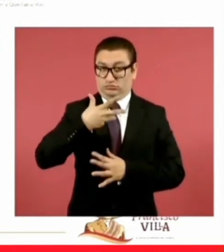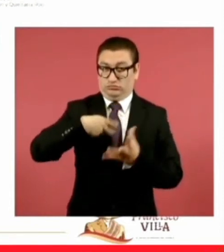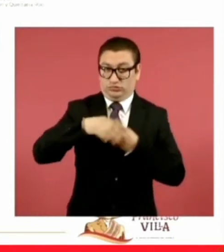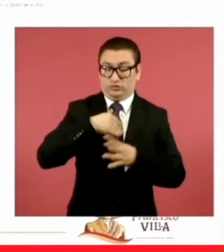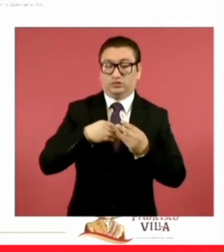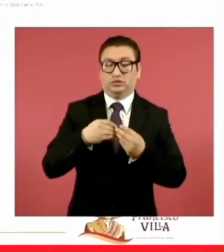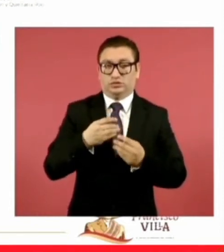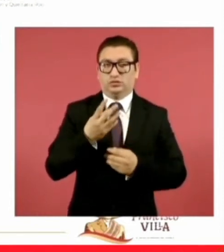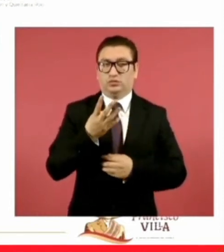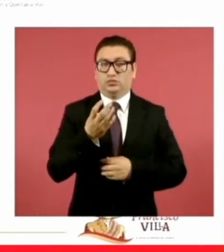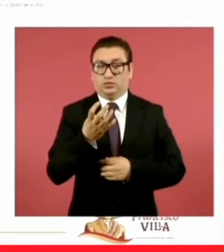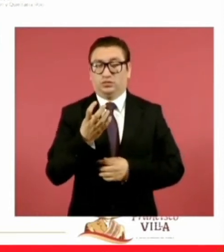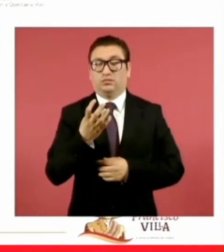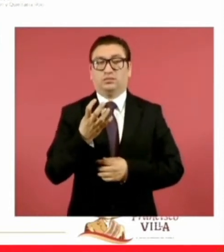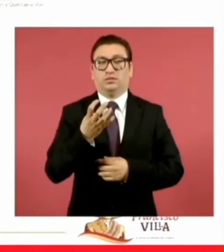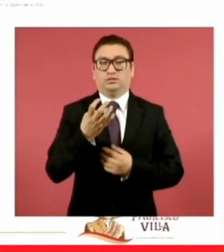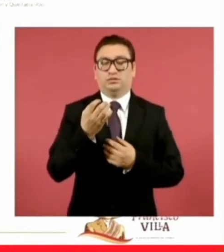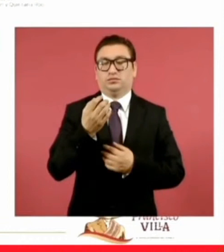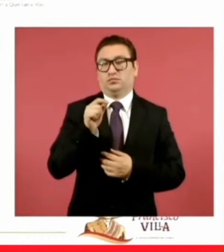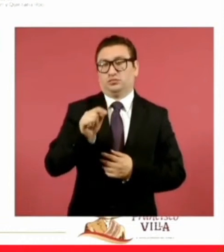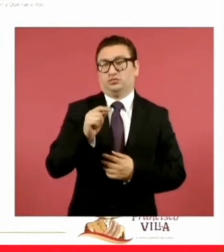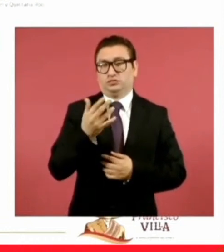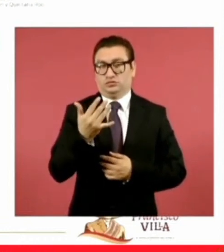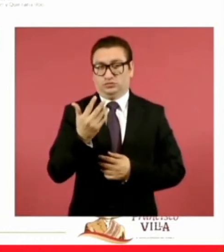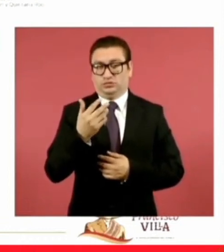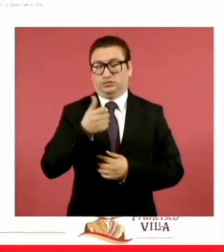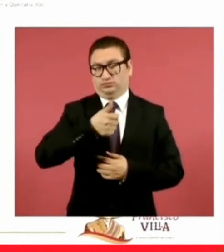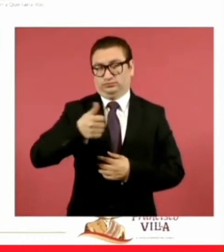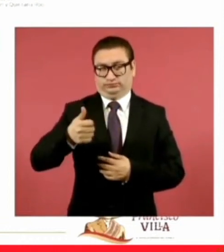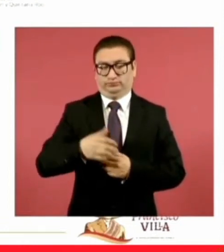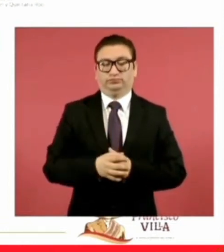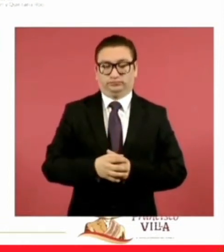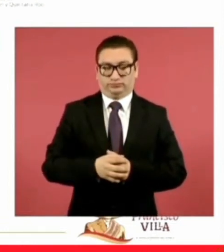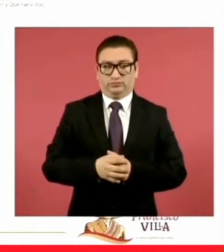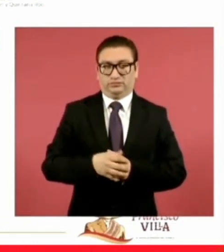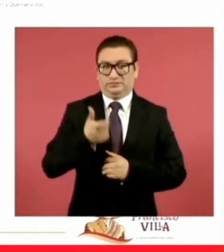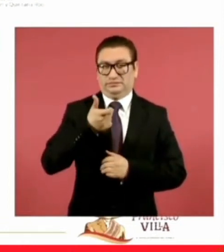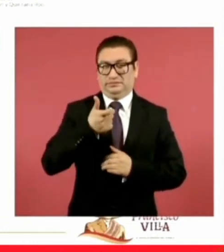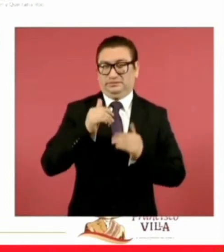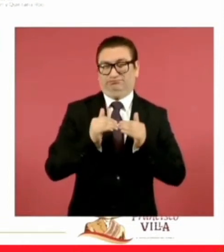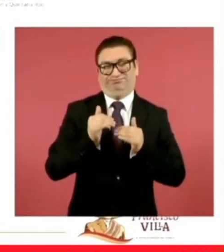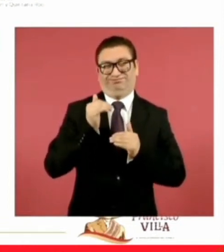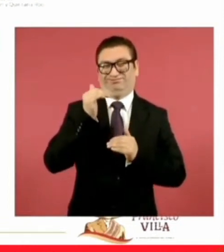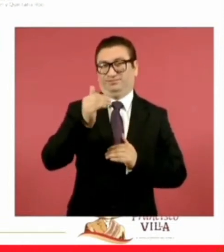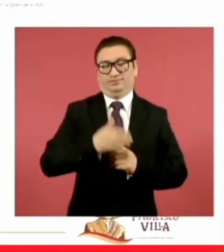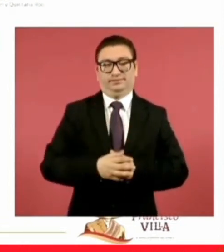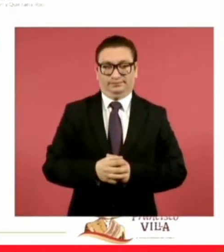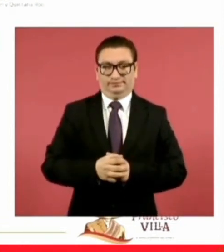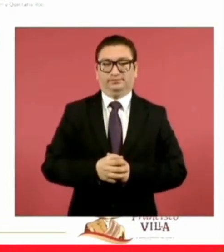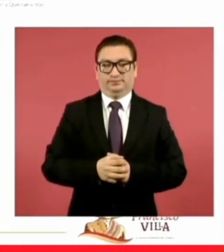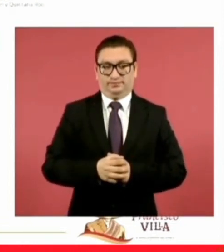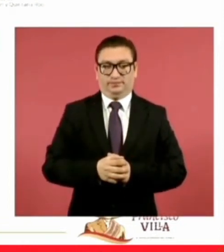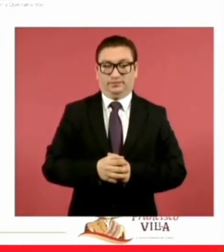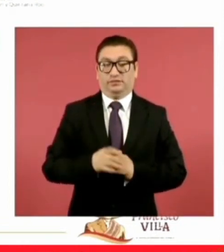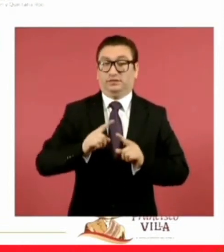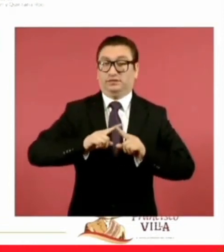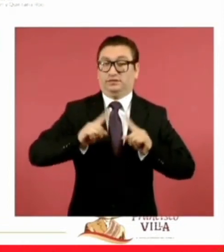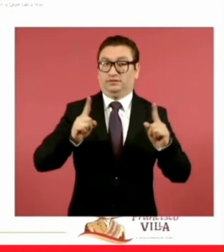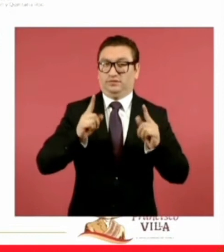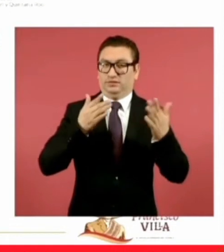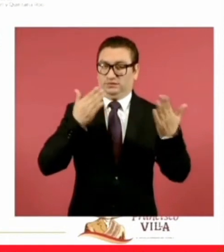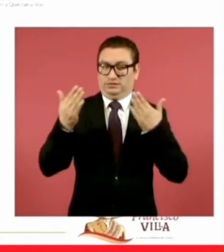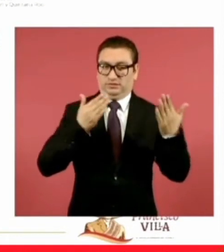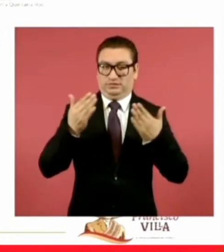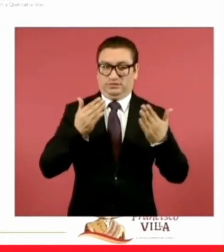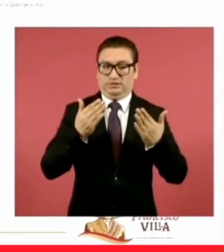y $4.50 respectivamente, bastante elevados también. Por el contrario,